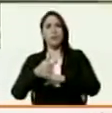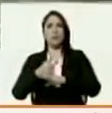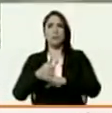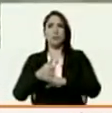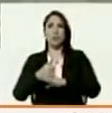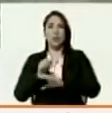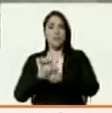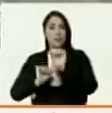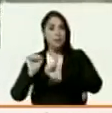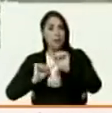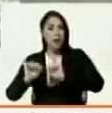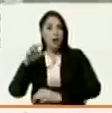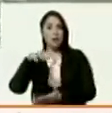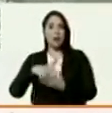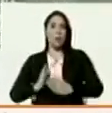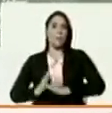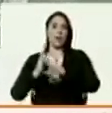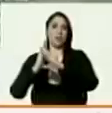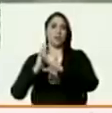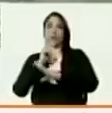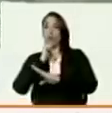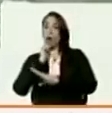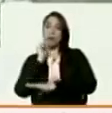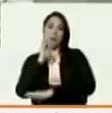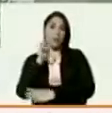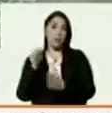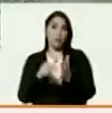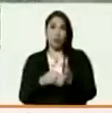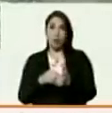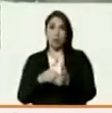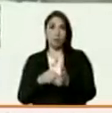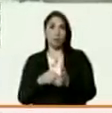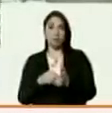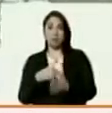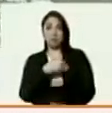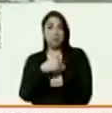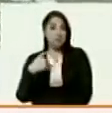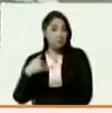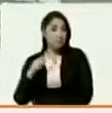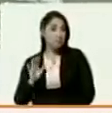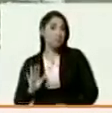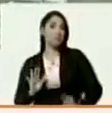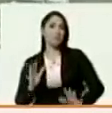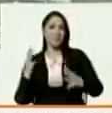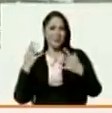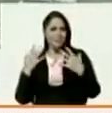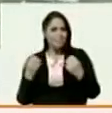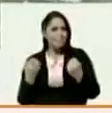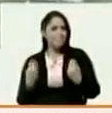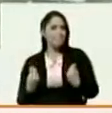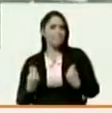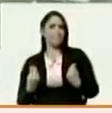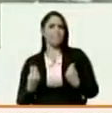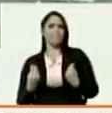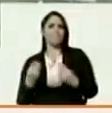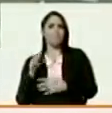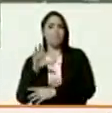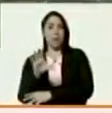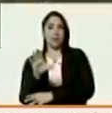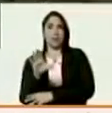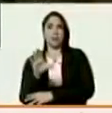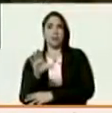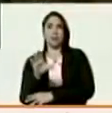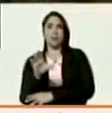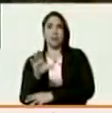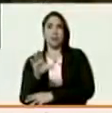el Estado se paralice porque no hay una Asamblea Nacional que quiera entender que el país